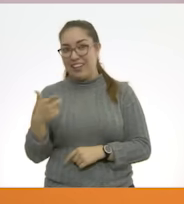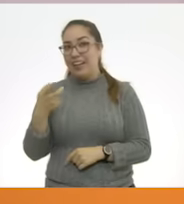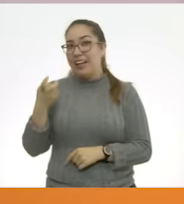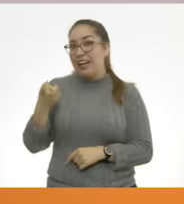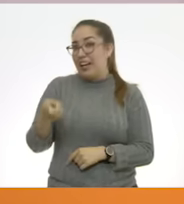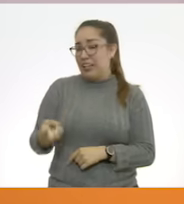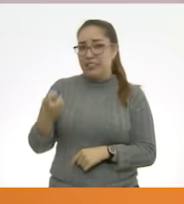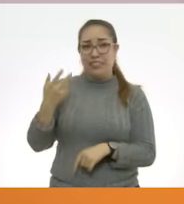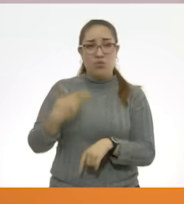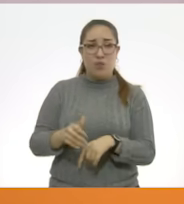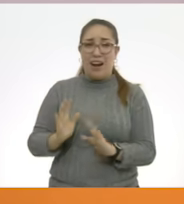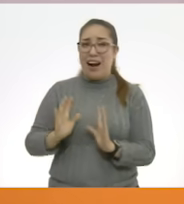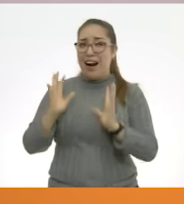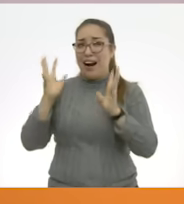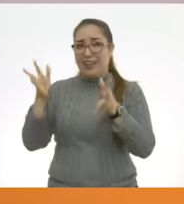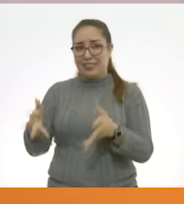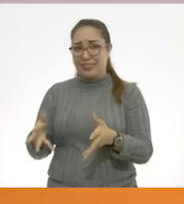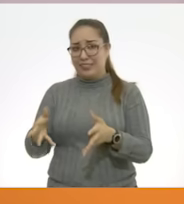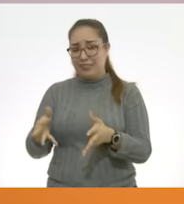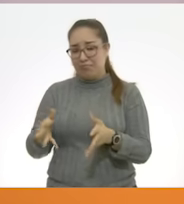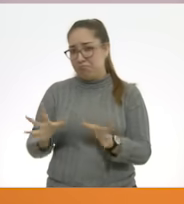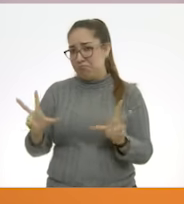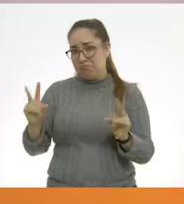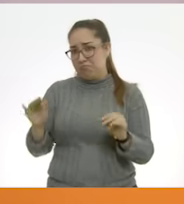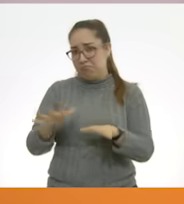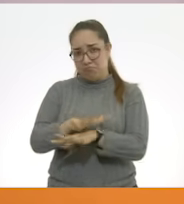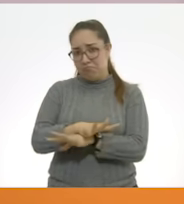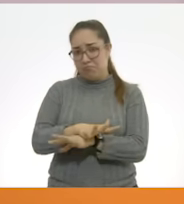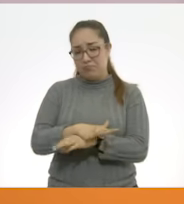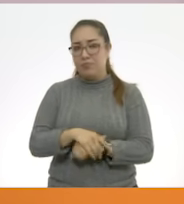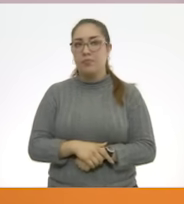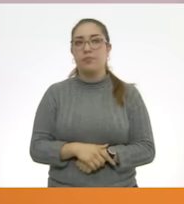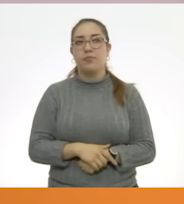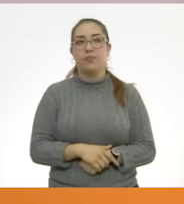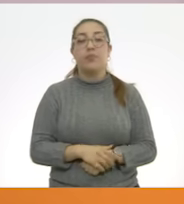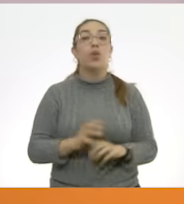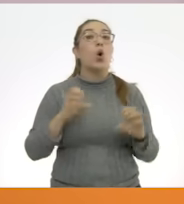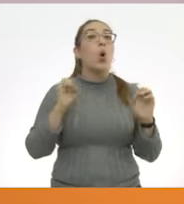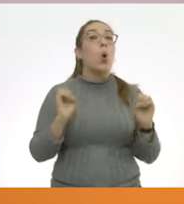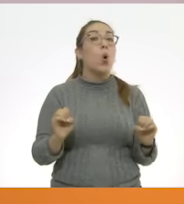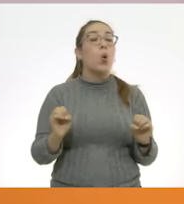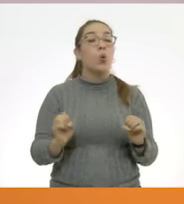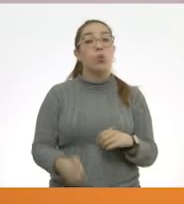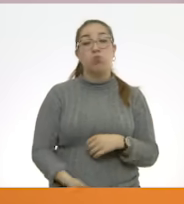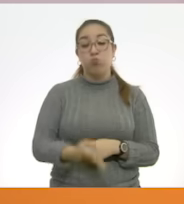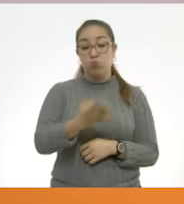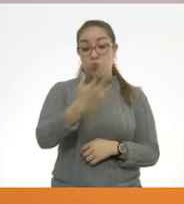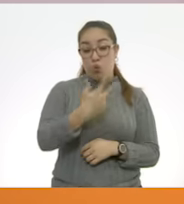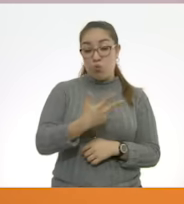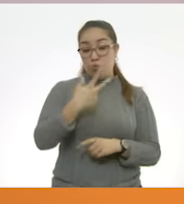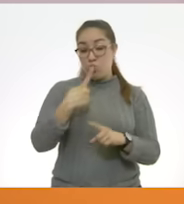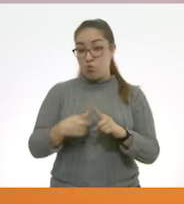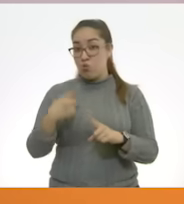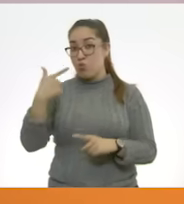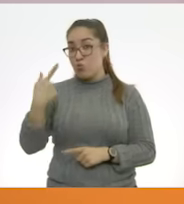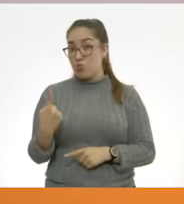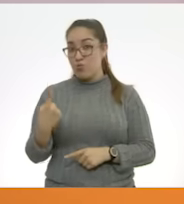este mismo número no se cambia, 7. Si yo te digo 8 por 1,